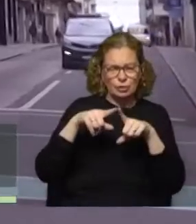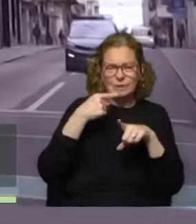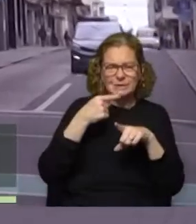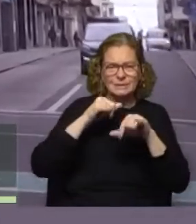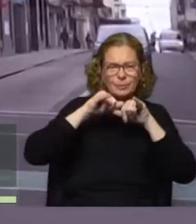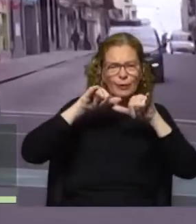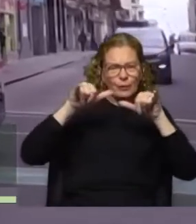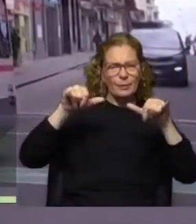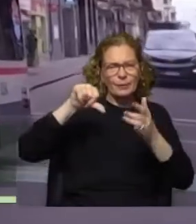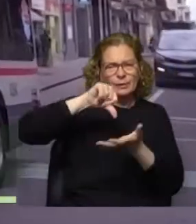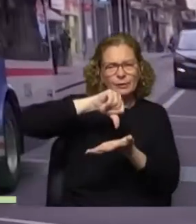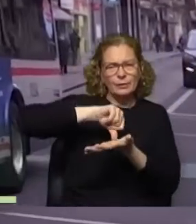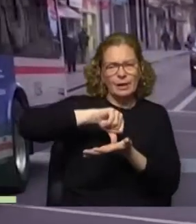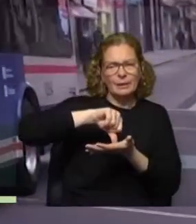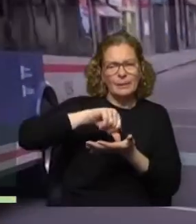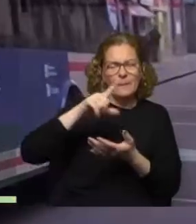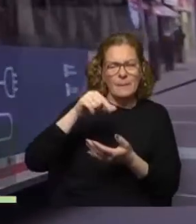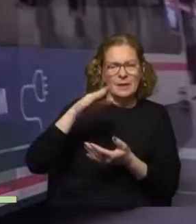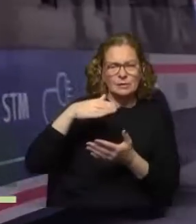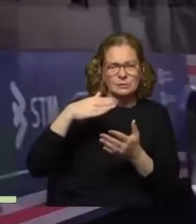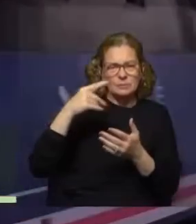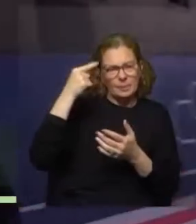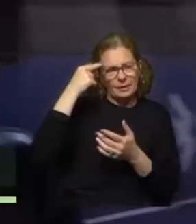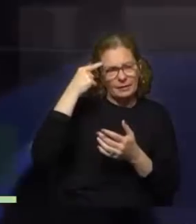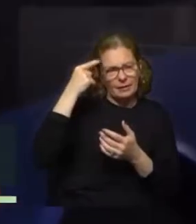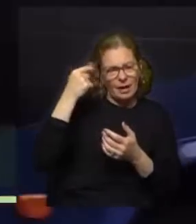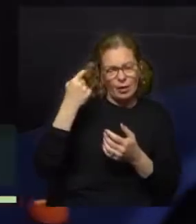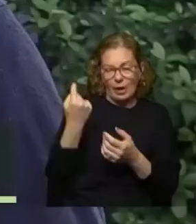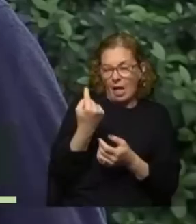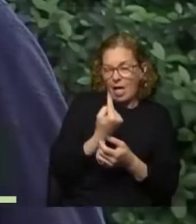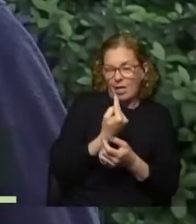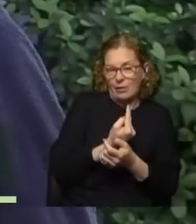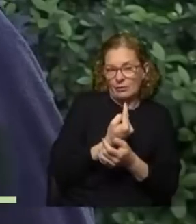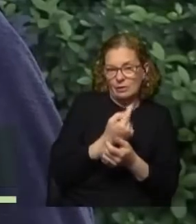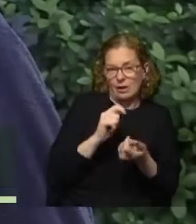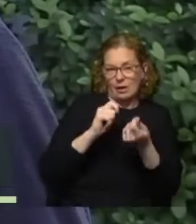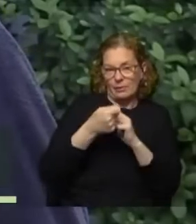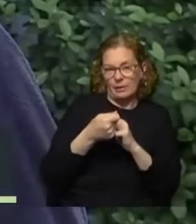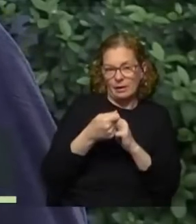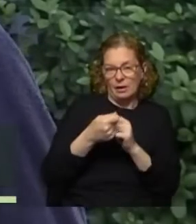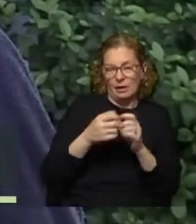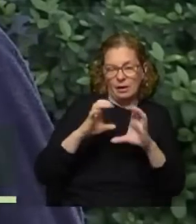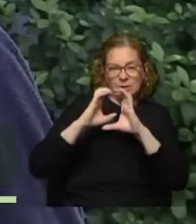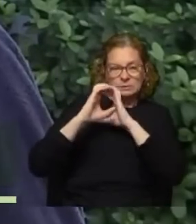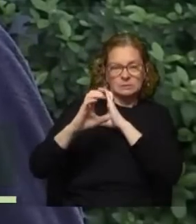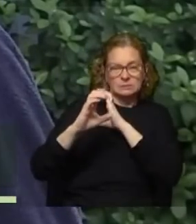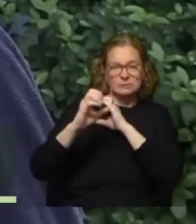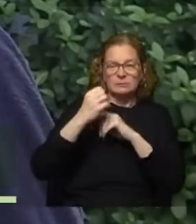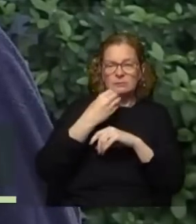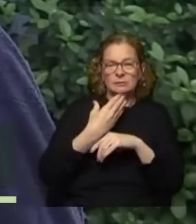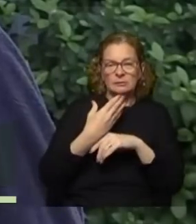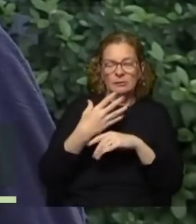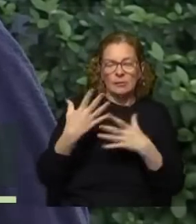en promover una ciudad que esté menos centrada en el transporte individual pasarse a un transporte colectivo atractivo